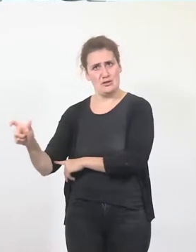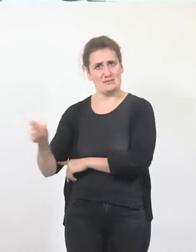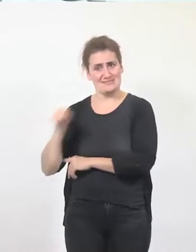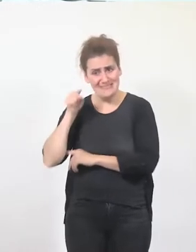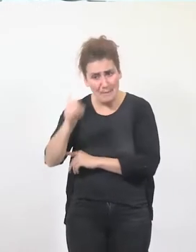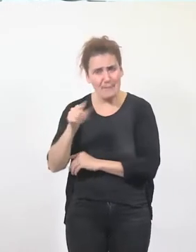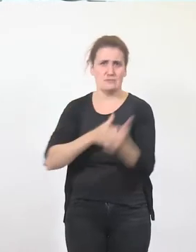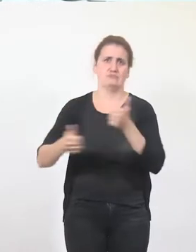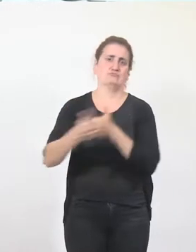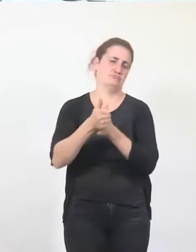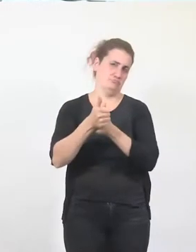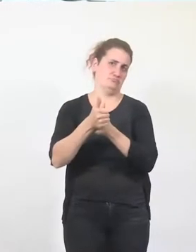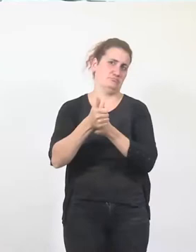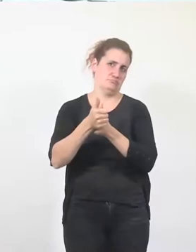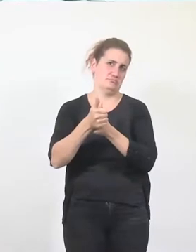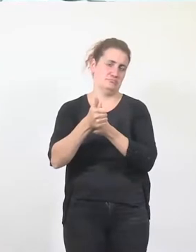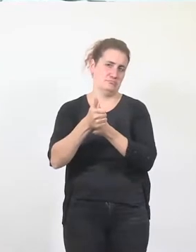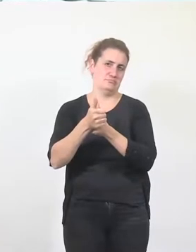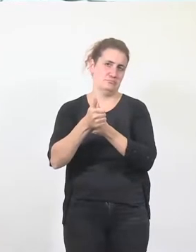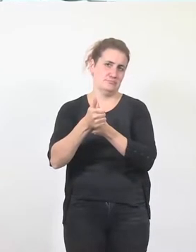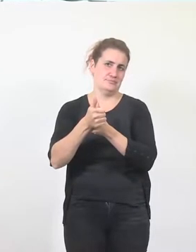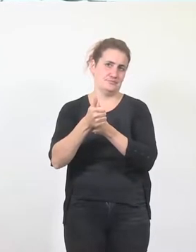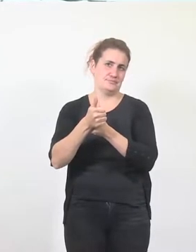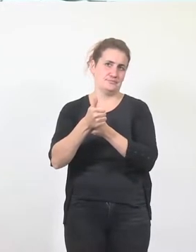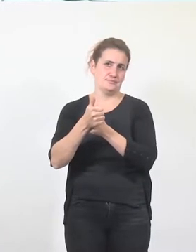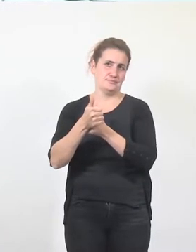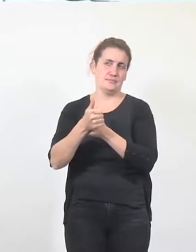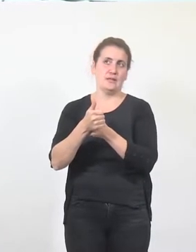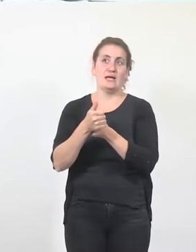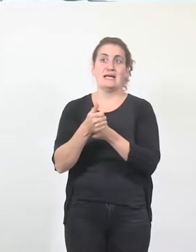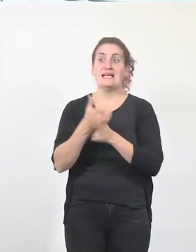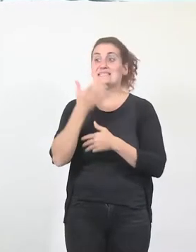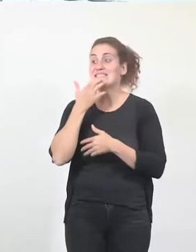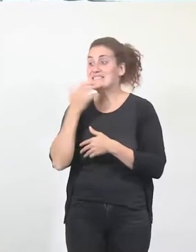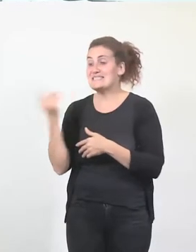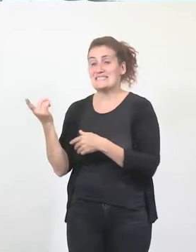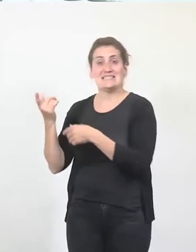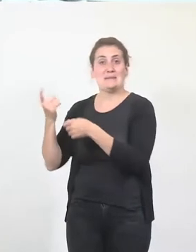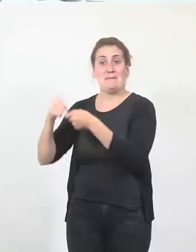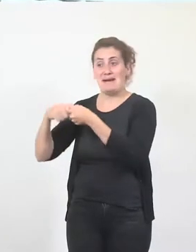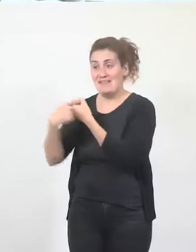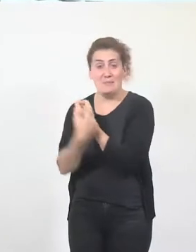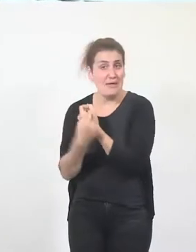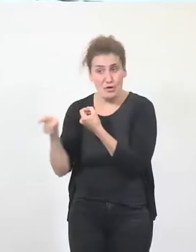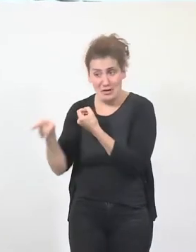es también es una prioridad. Y quizás sin